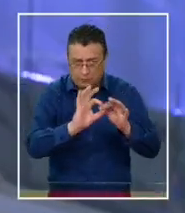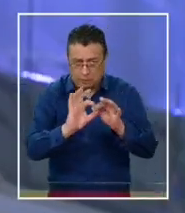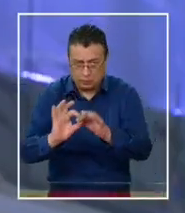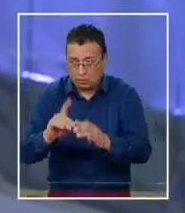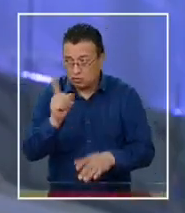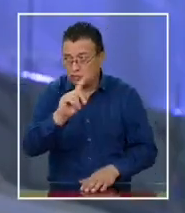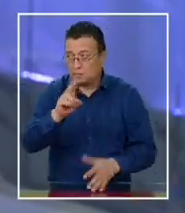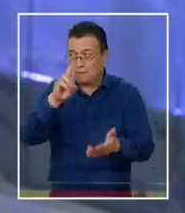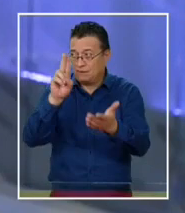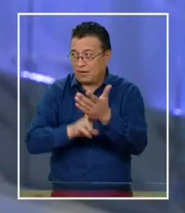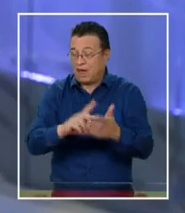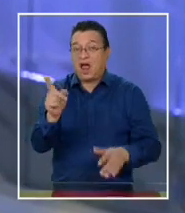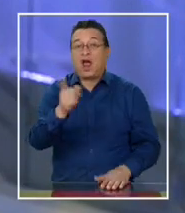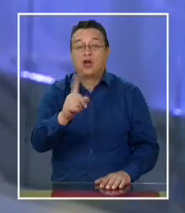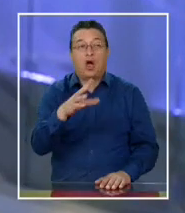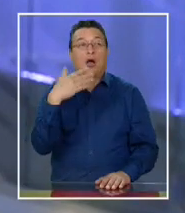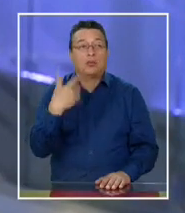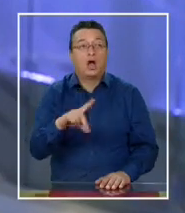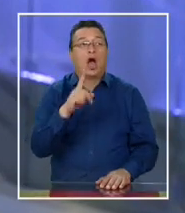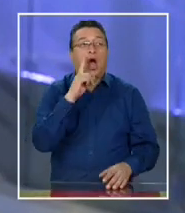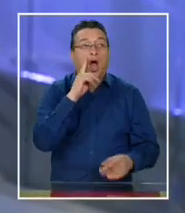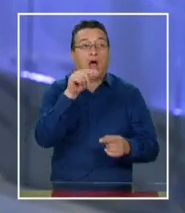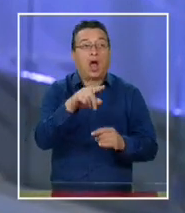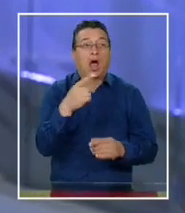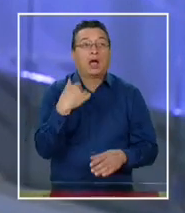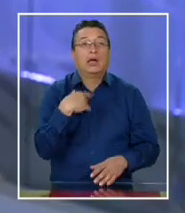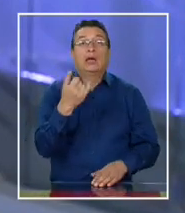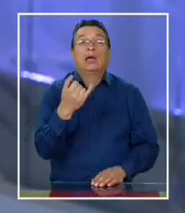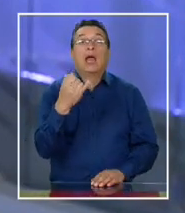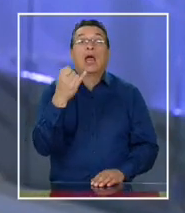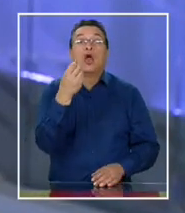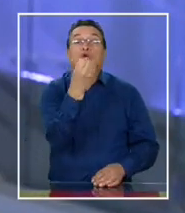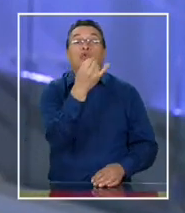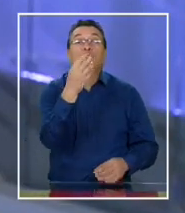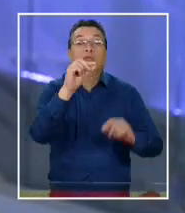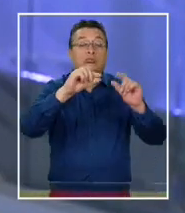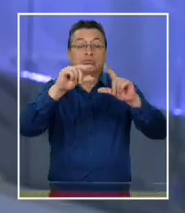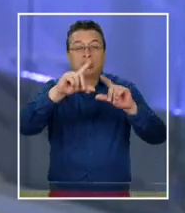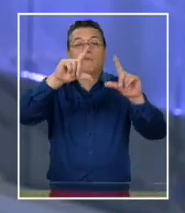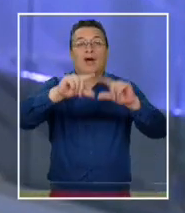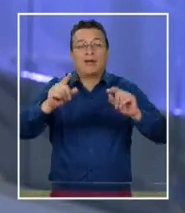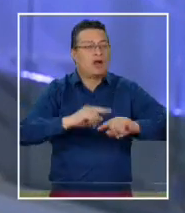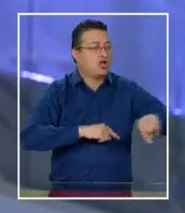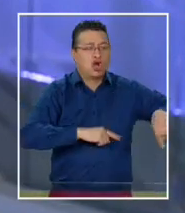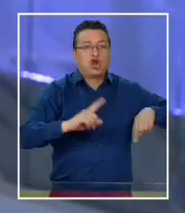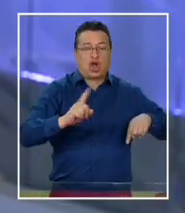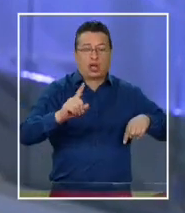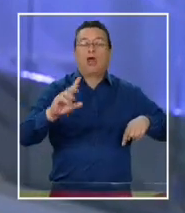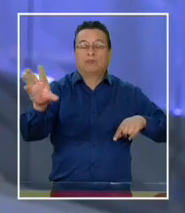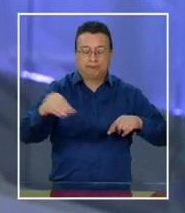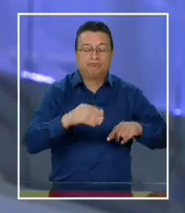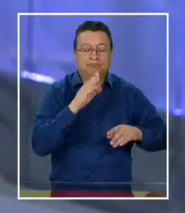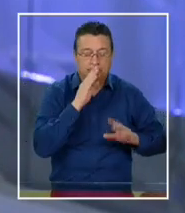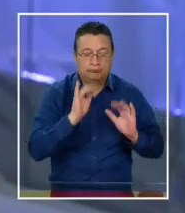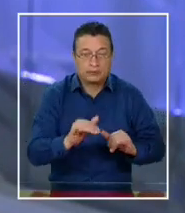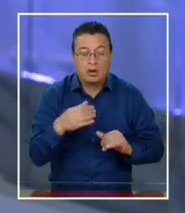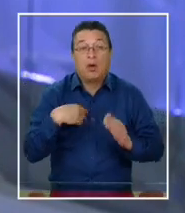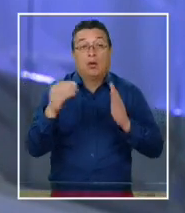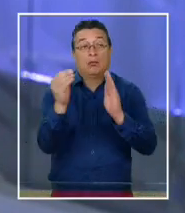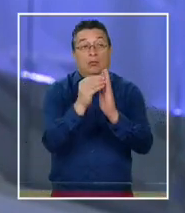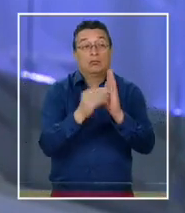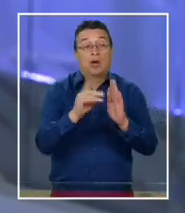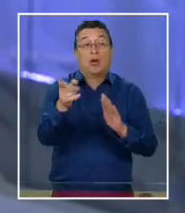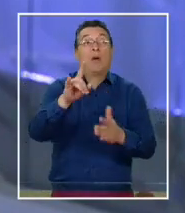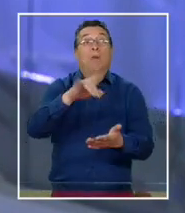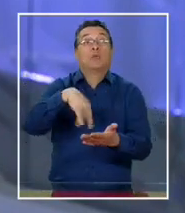idea primero no es efectivo porque por ejemplo se bajaron tasas que no teníamos ninguna intención de bajar y nadie en la coalición quería bajar se metieron indicaciones por ejemplo de